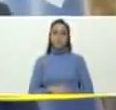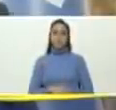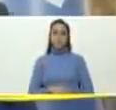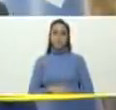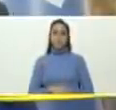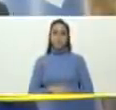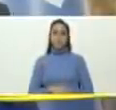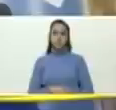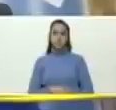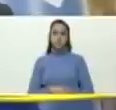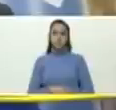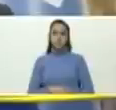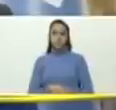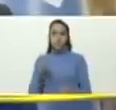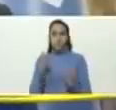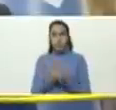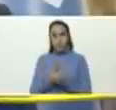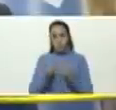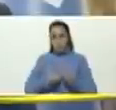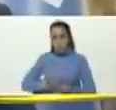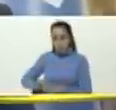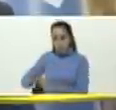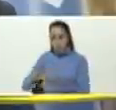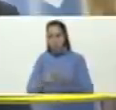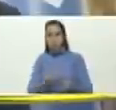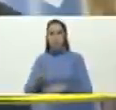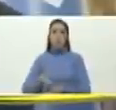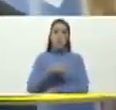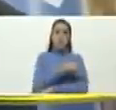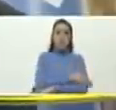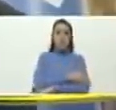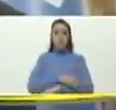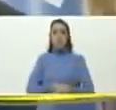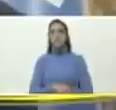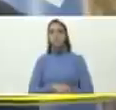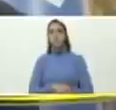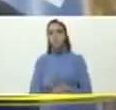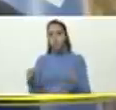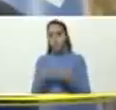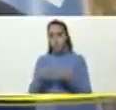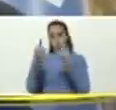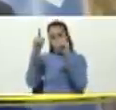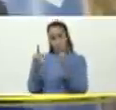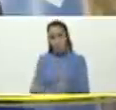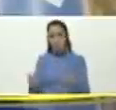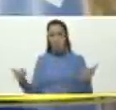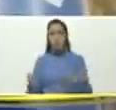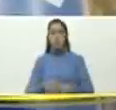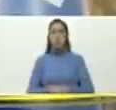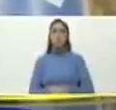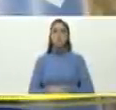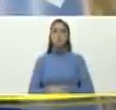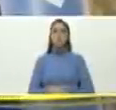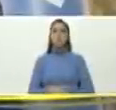ante la sala de cuestiones preliminares, ya conocido su decisión.